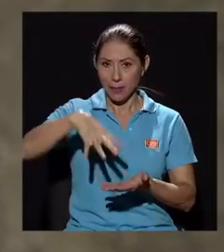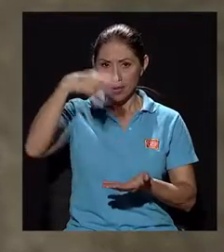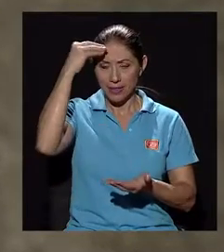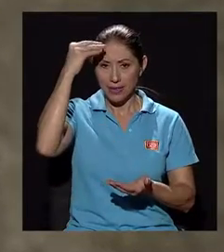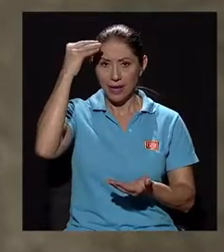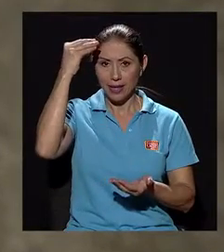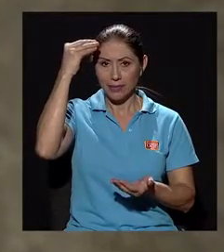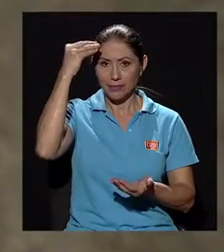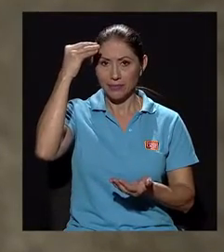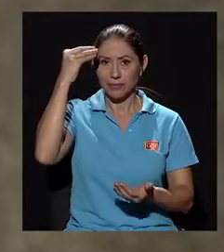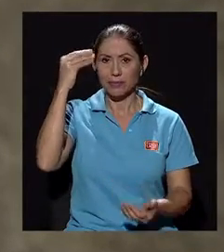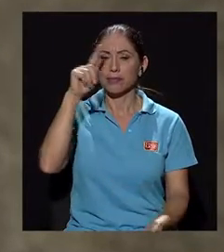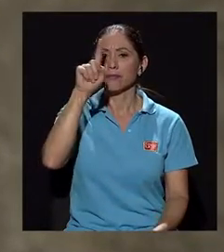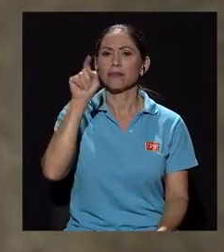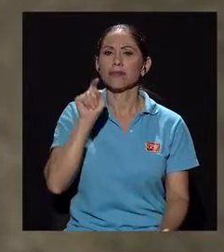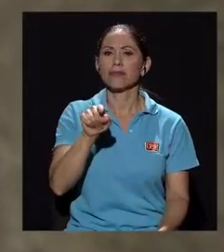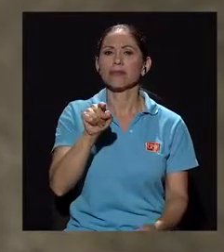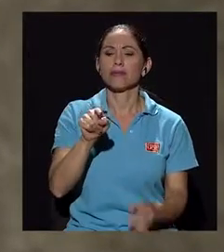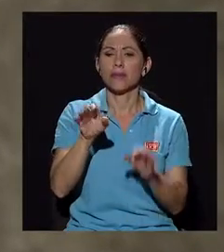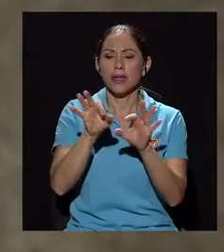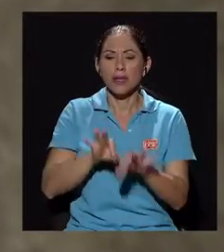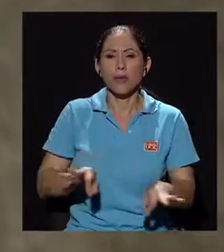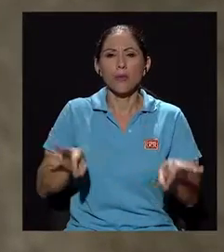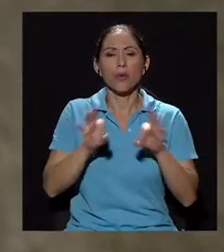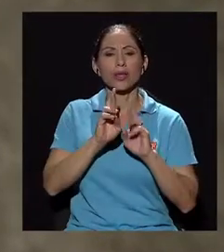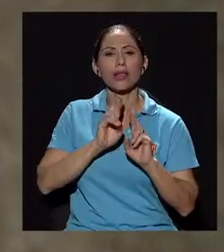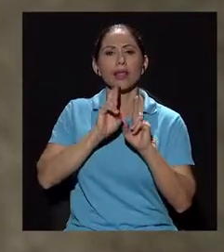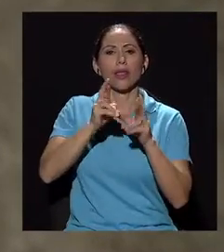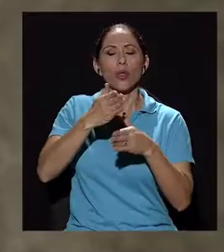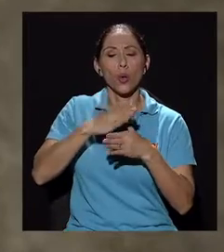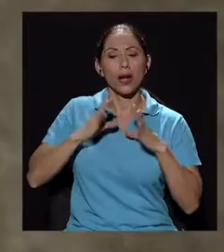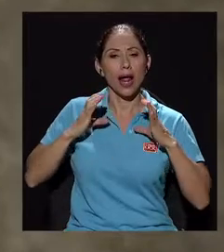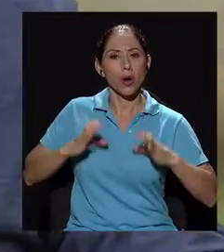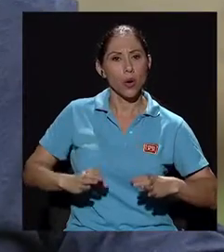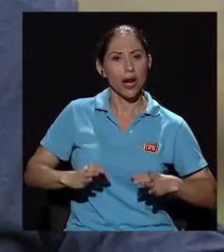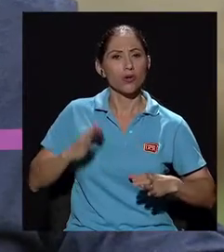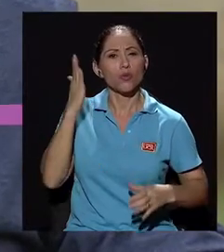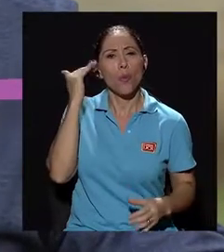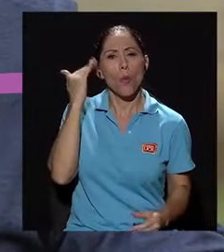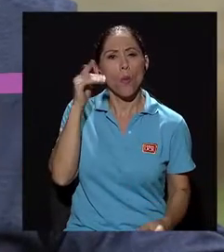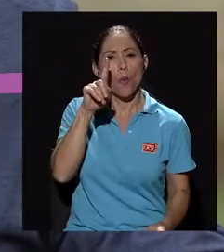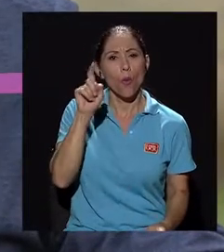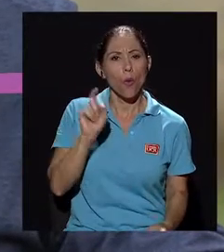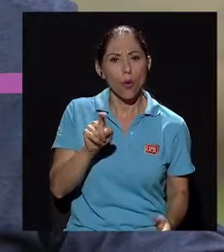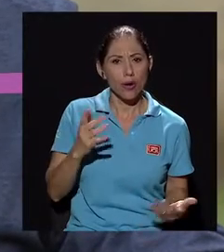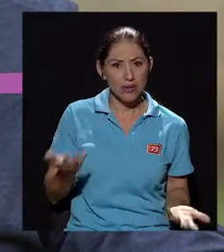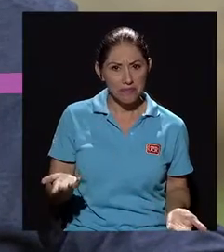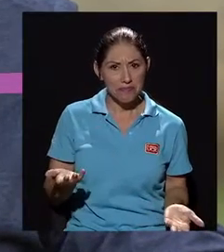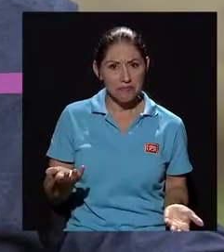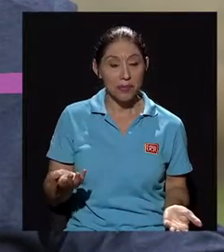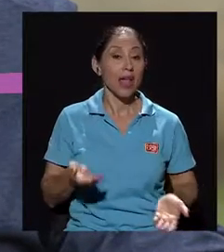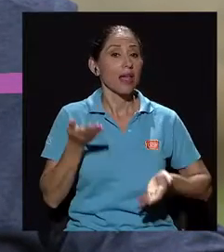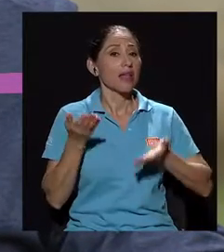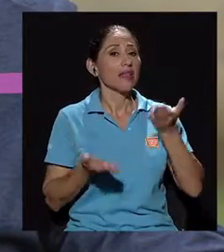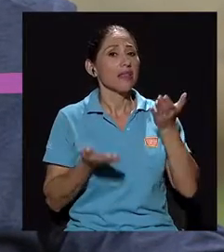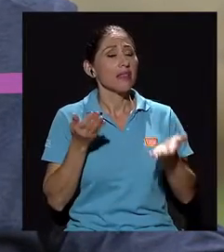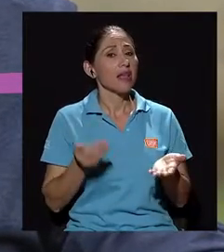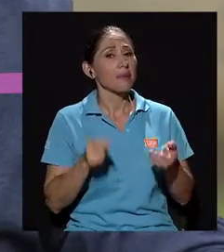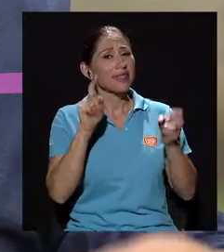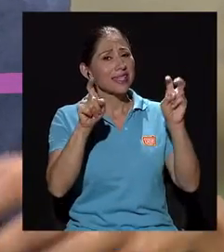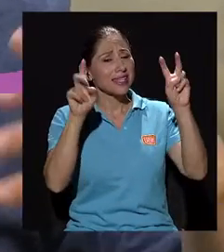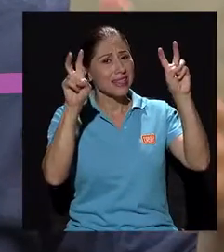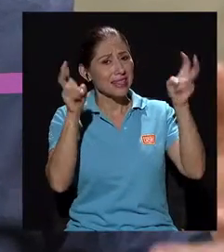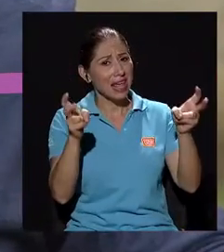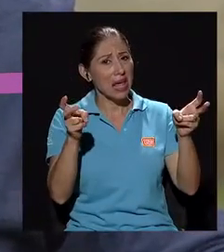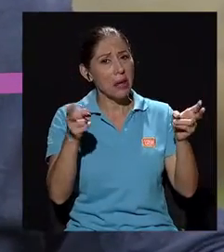aprender por qué es importante donar órganos. Quizás este sea un tema de los que muchas veces,